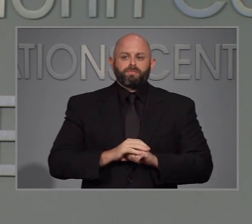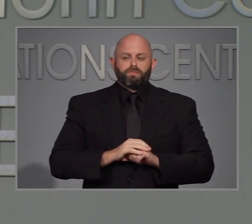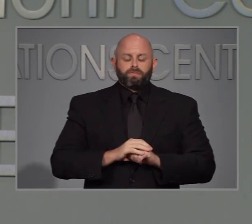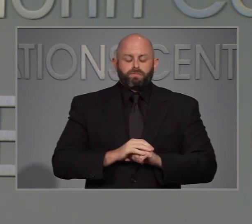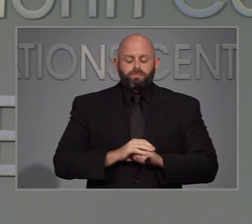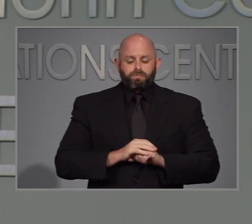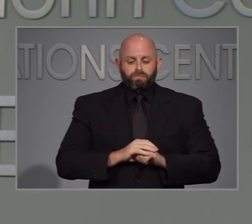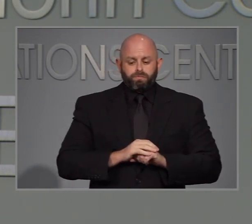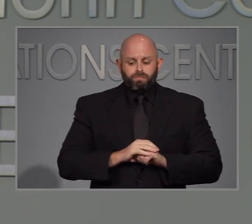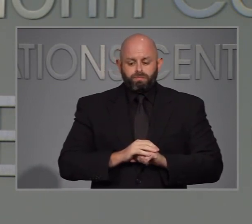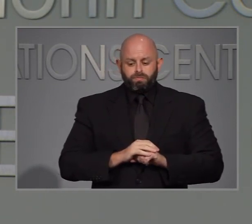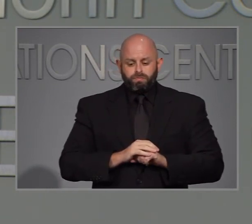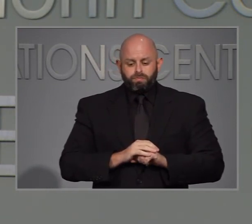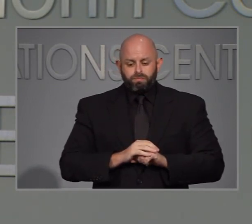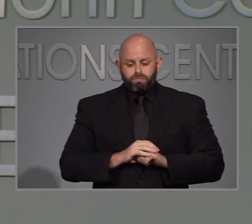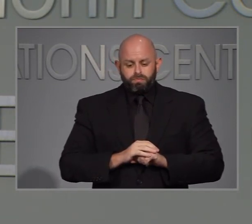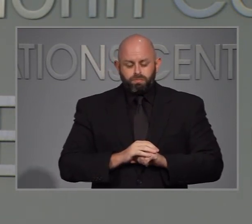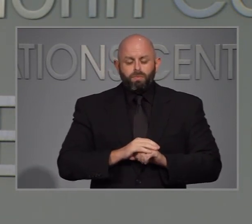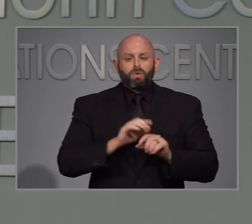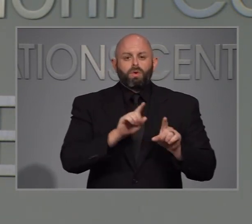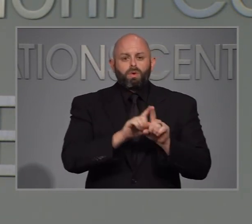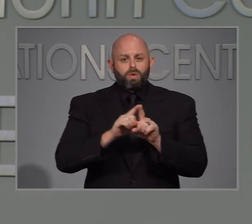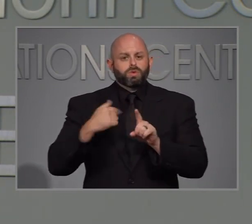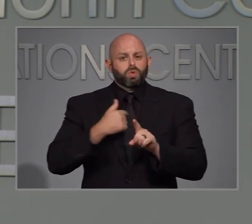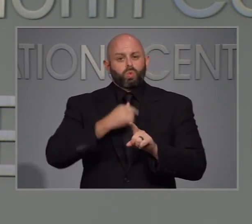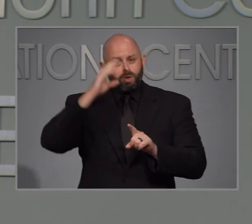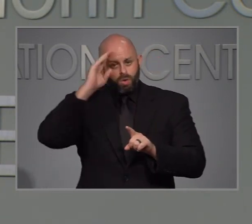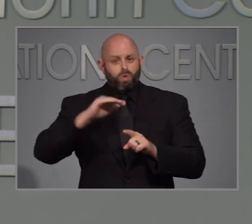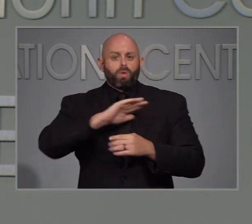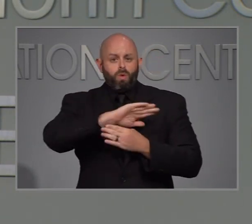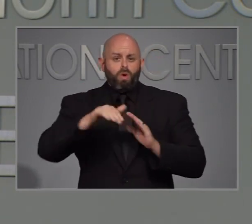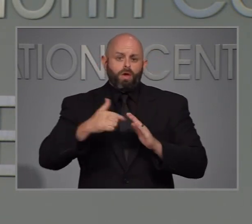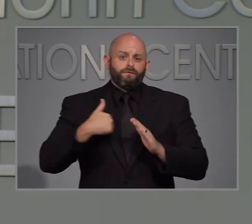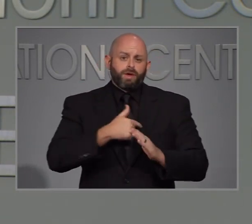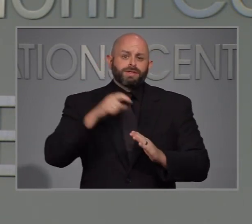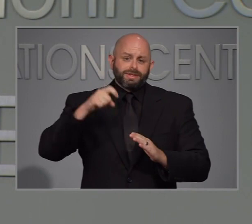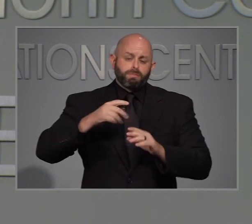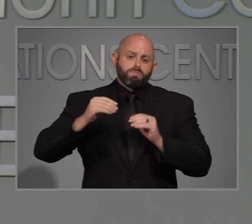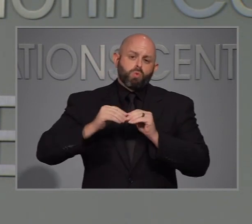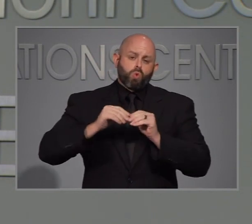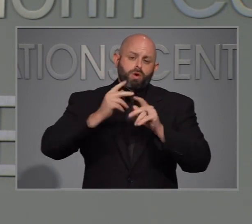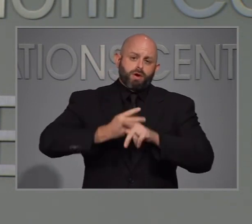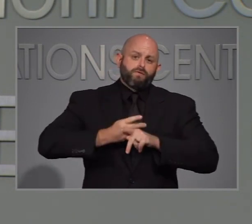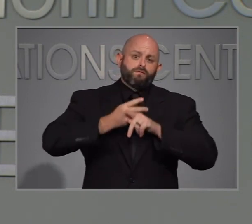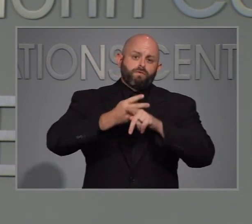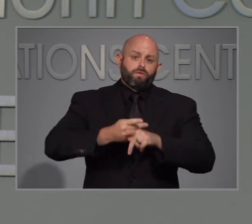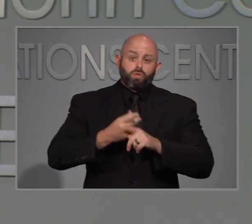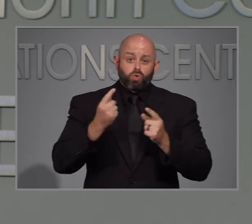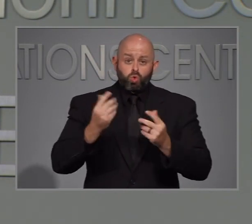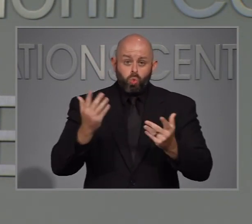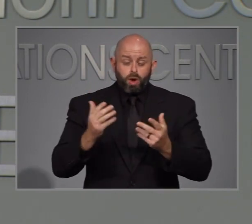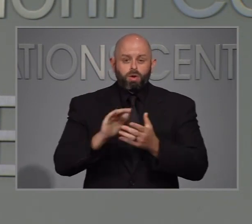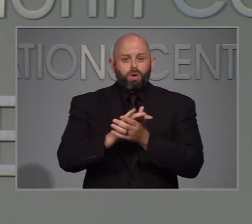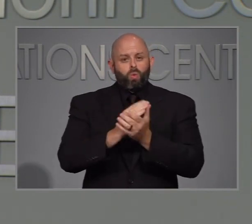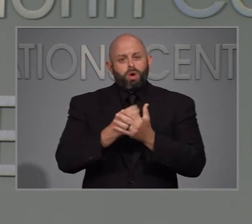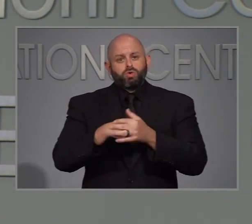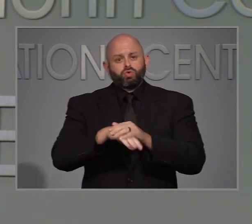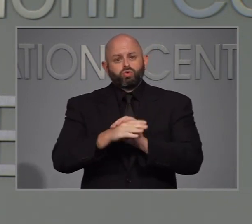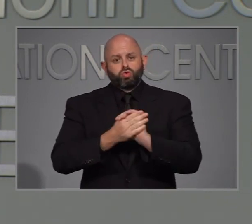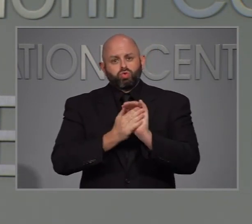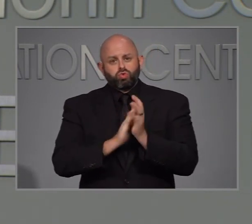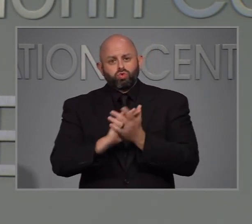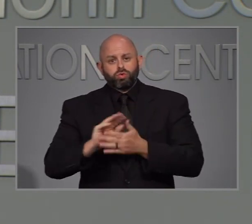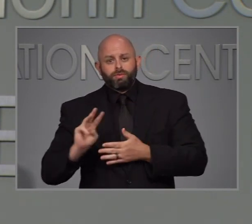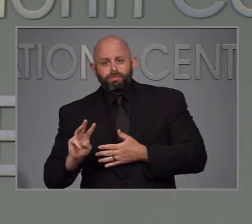esto juntos, pero también nos está diciendo que todos tenemos que tener más cuidado para lavarnos las